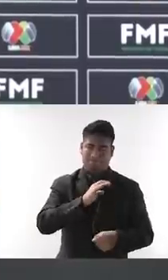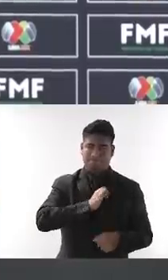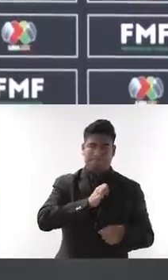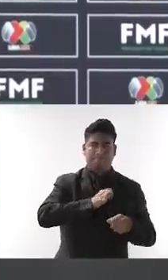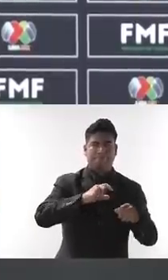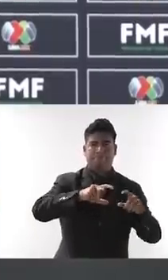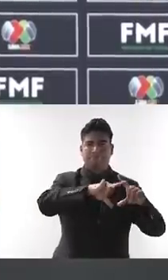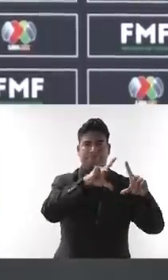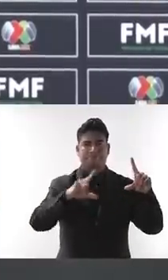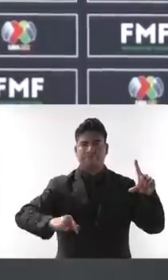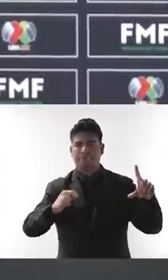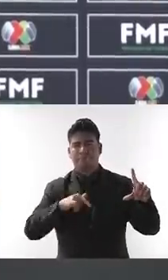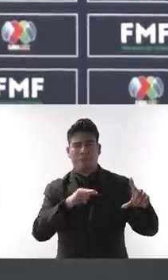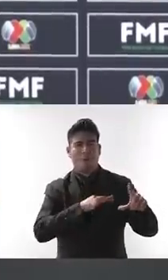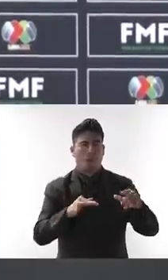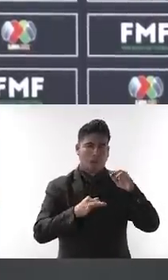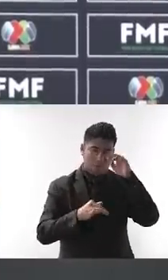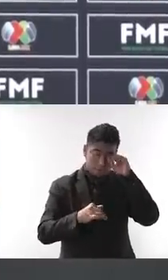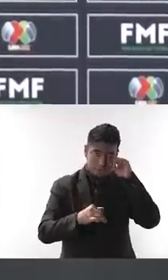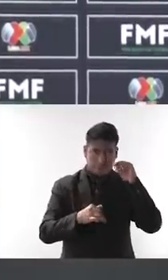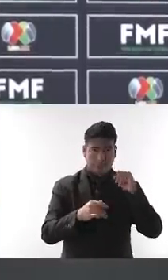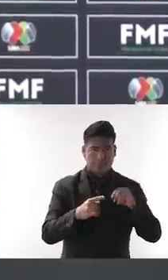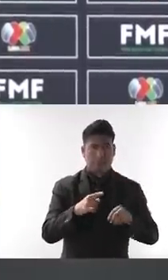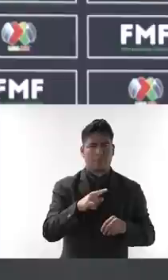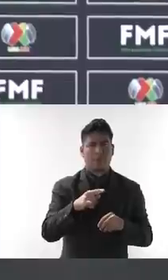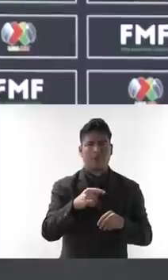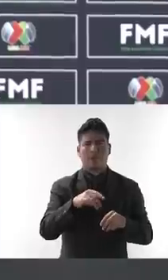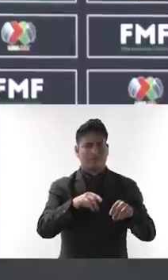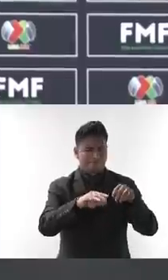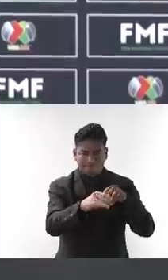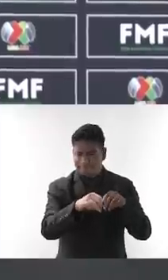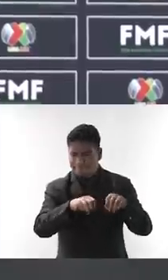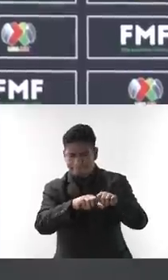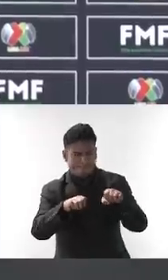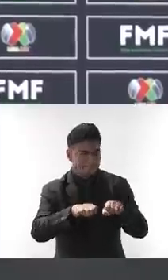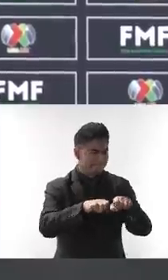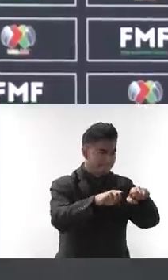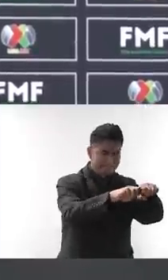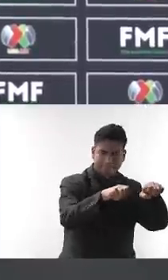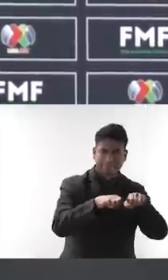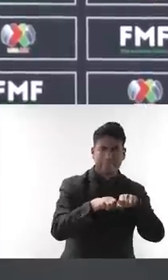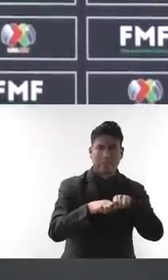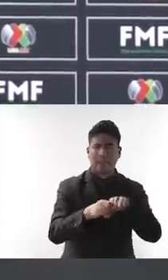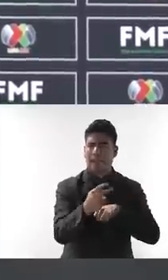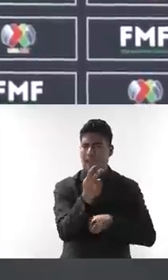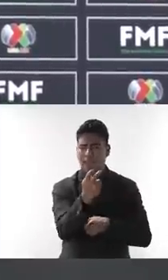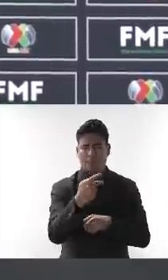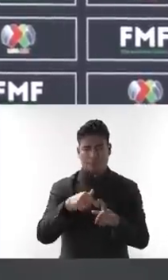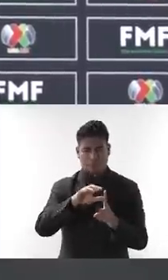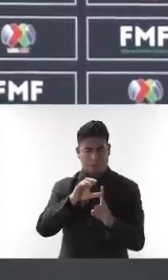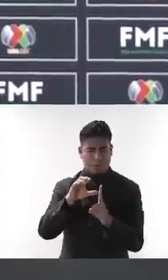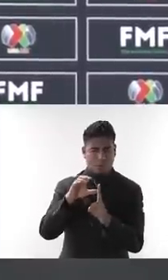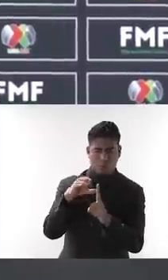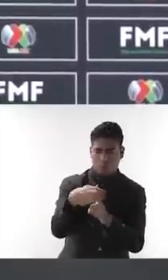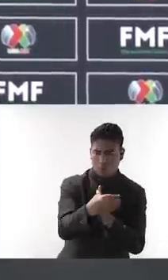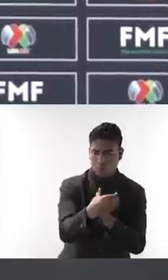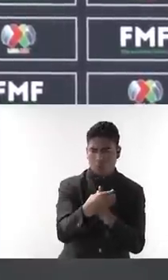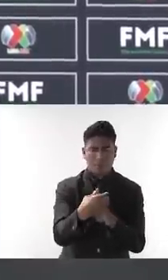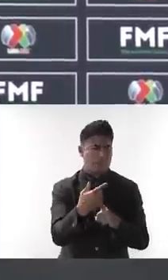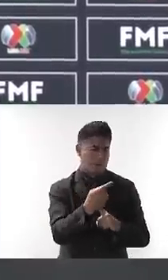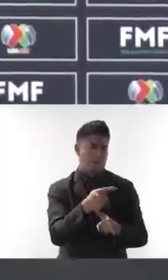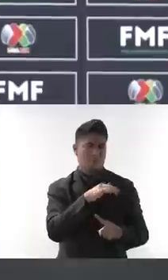dos selecciones o los dos proyectos de selecciones. Y en ese sentido, el Comité de Selecciones vio